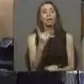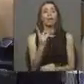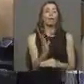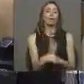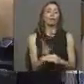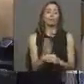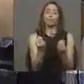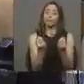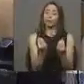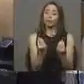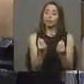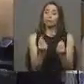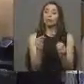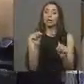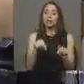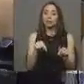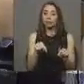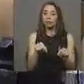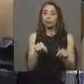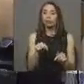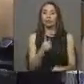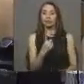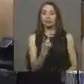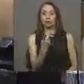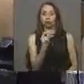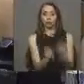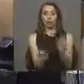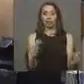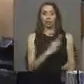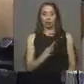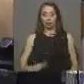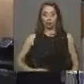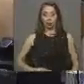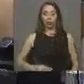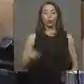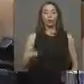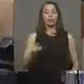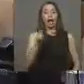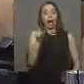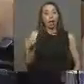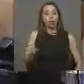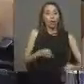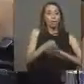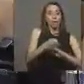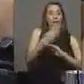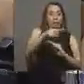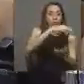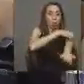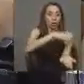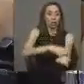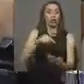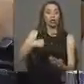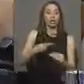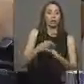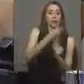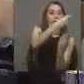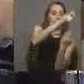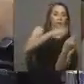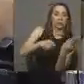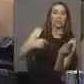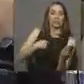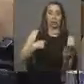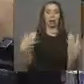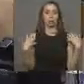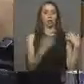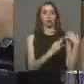ojalá también tengamos a los 120 diputados ese día censando en sus diferentes regiones. Soy el primero que me sumo a ese